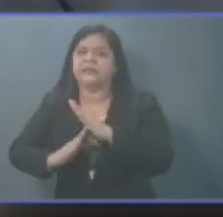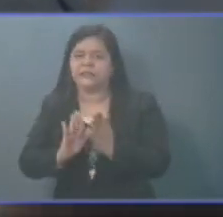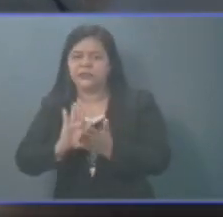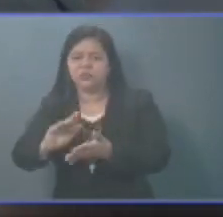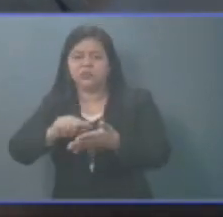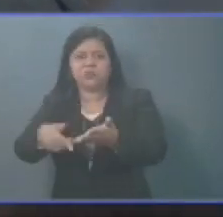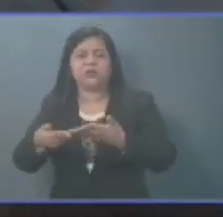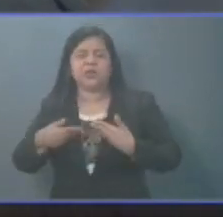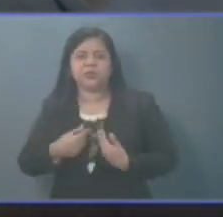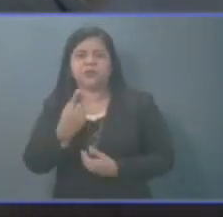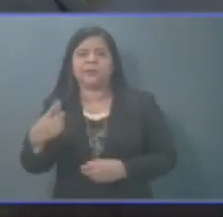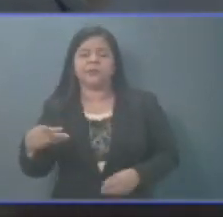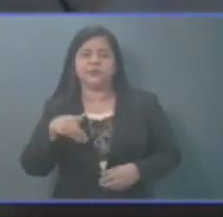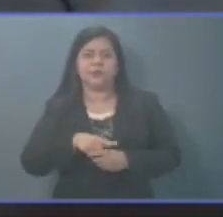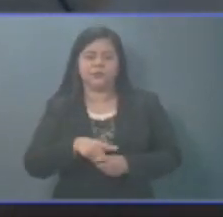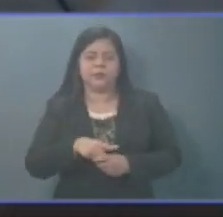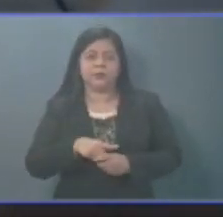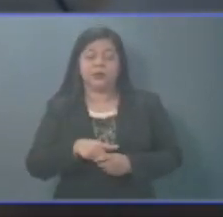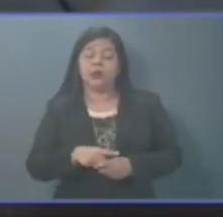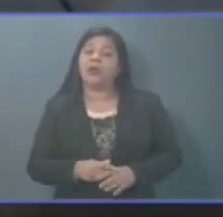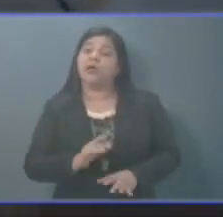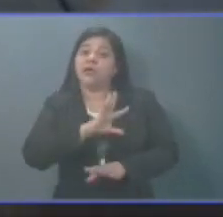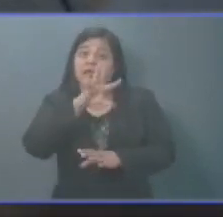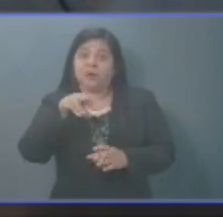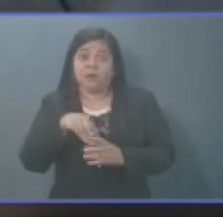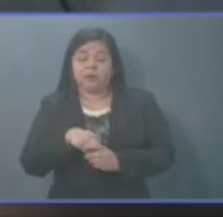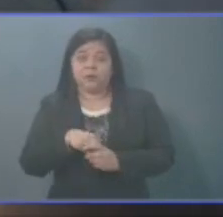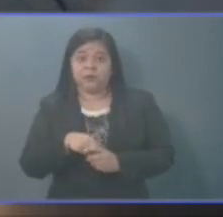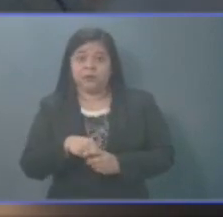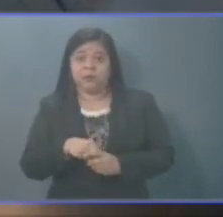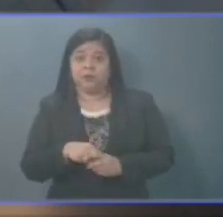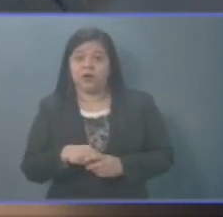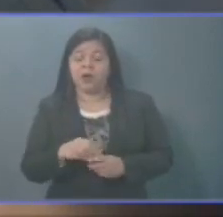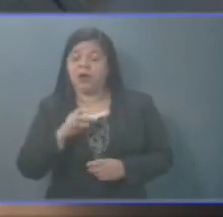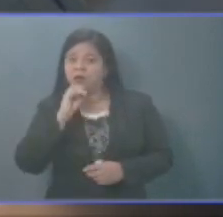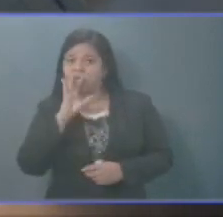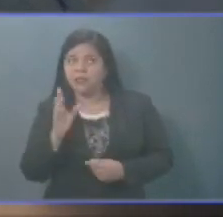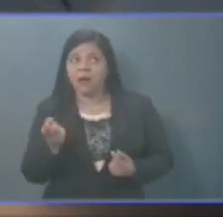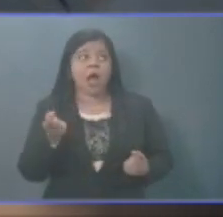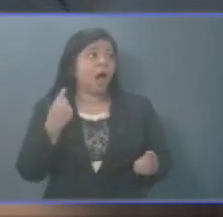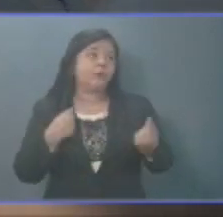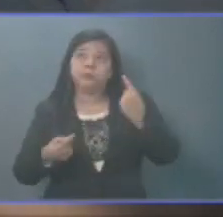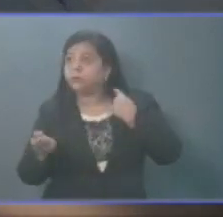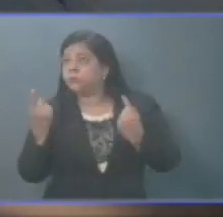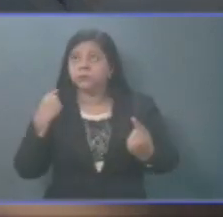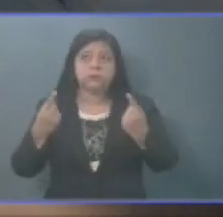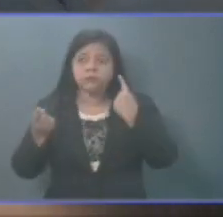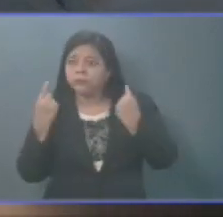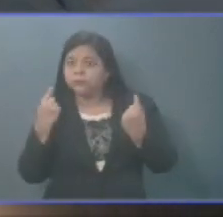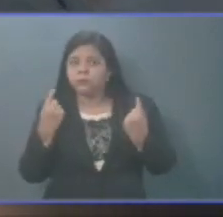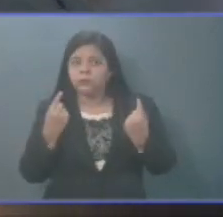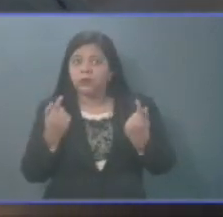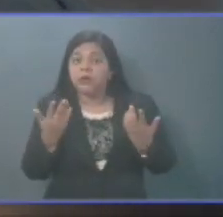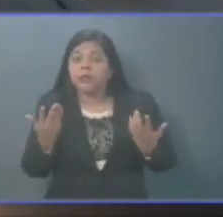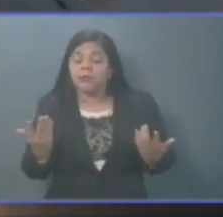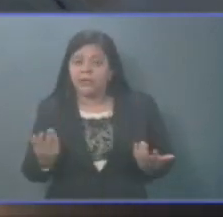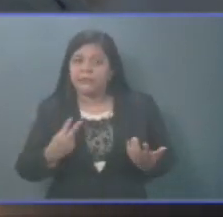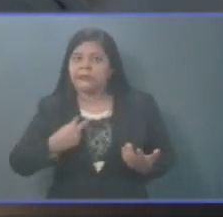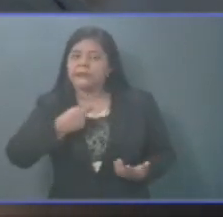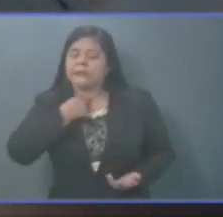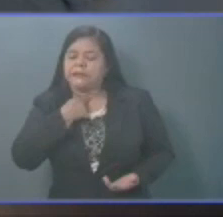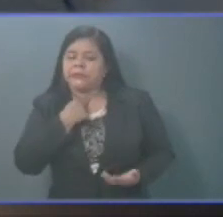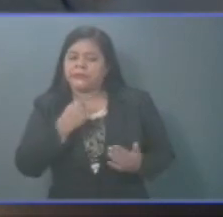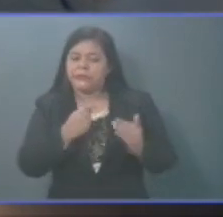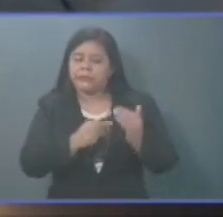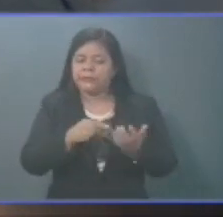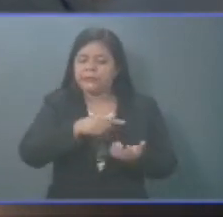las personas con discapacidad, incluyendo la omisión de ajustes razonables que puedan ocasionar